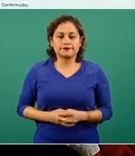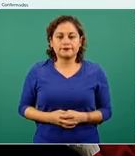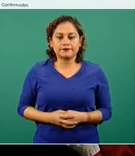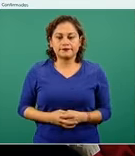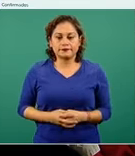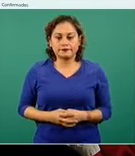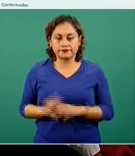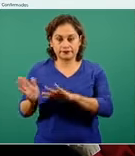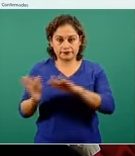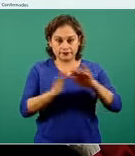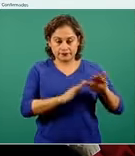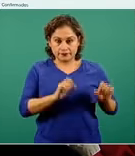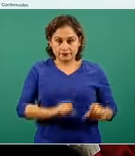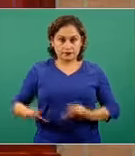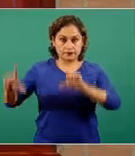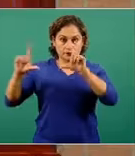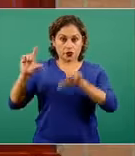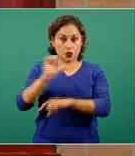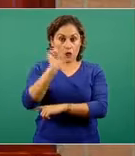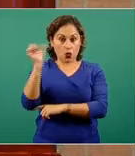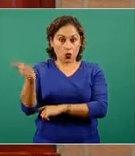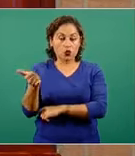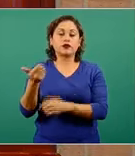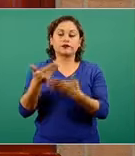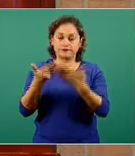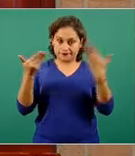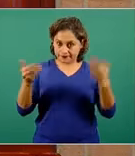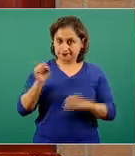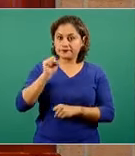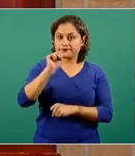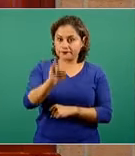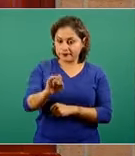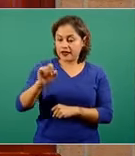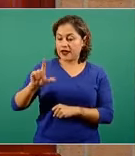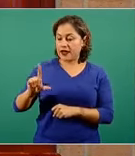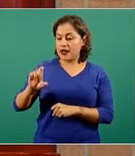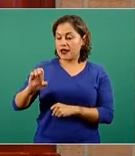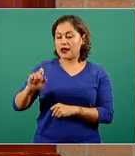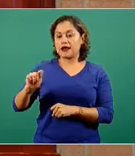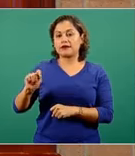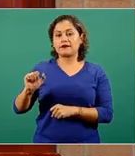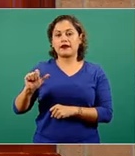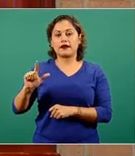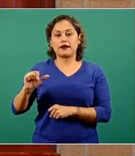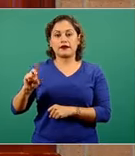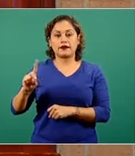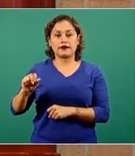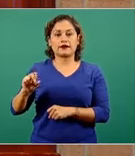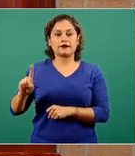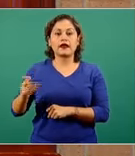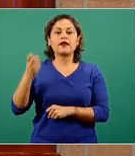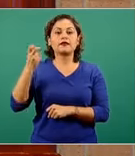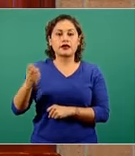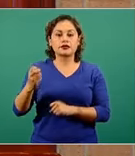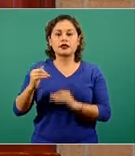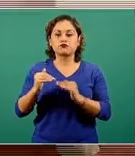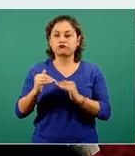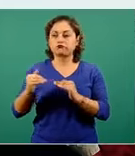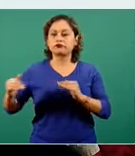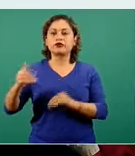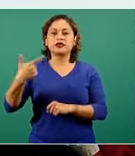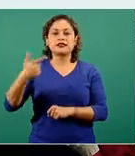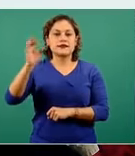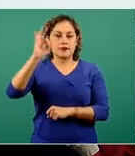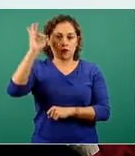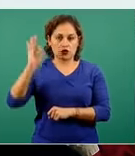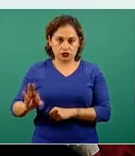la siguiente diapositiva, ahora sí el comportamiento de la letalidad también se ha mantenido en este 7% durante toda la